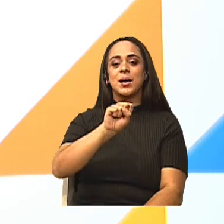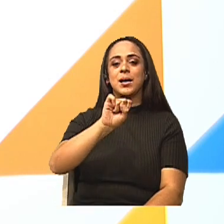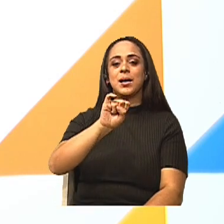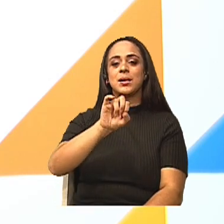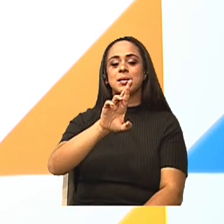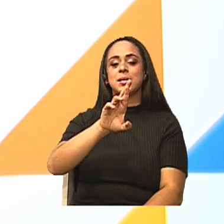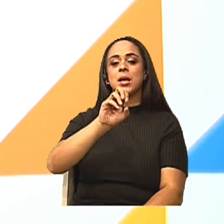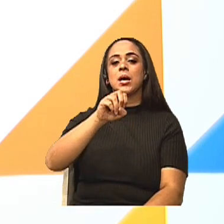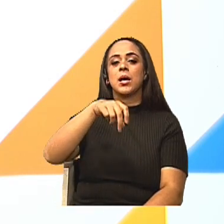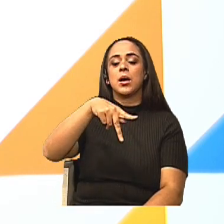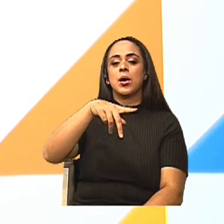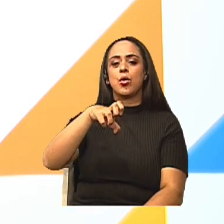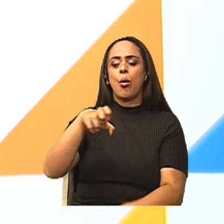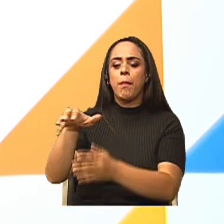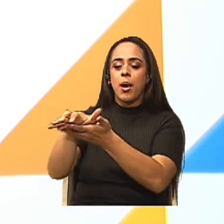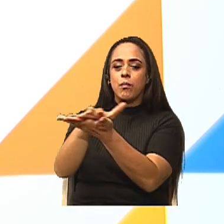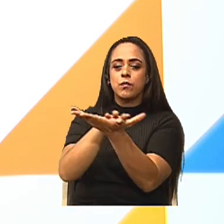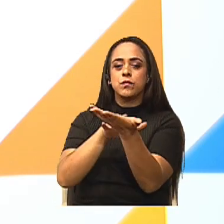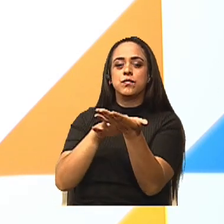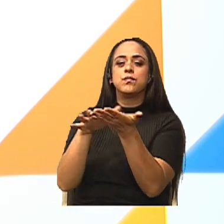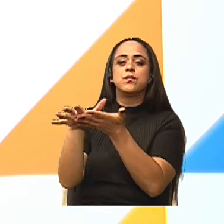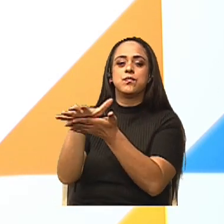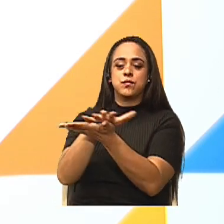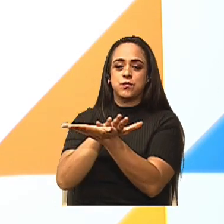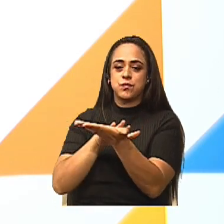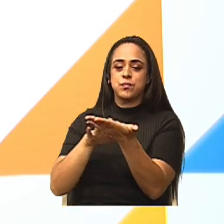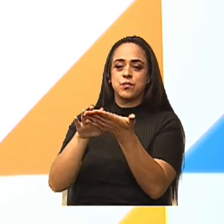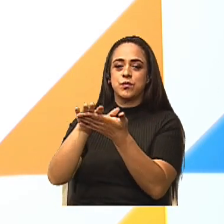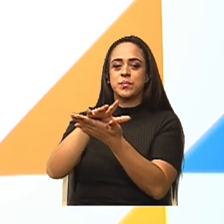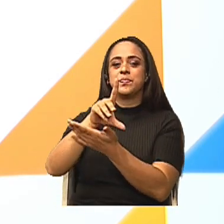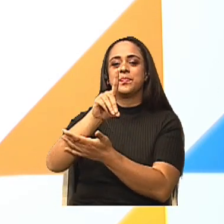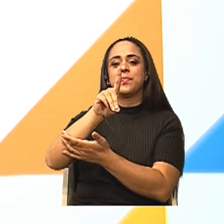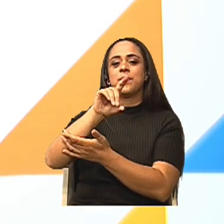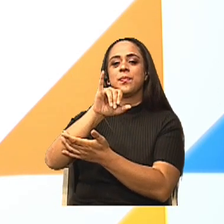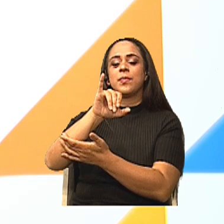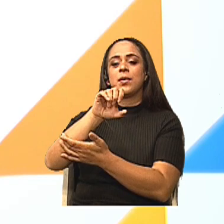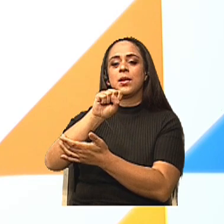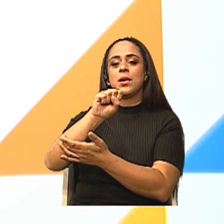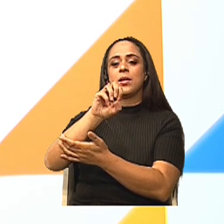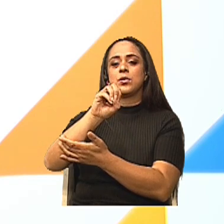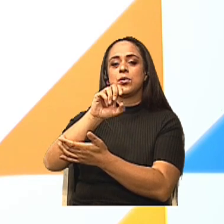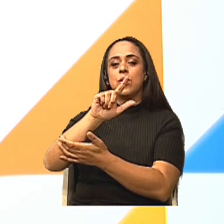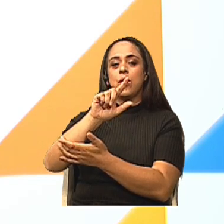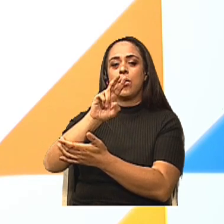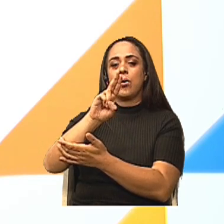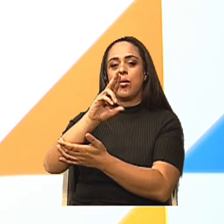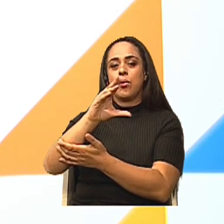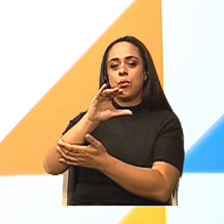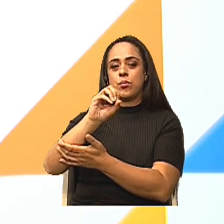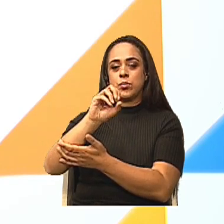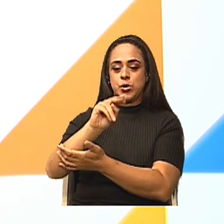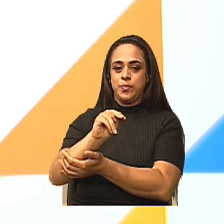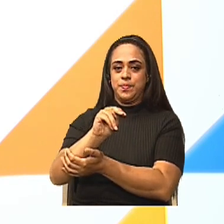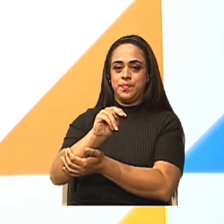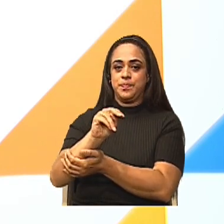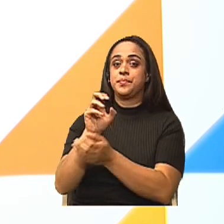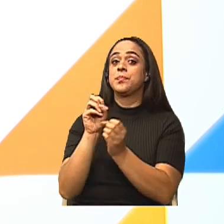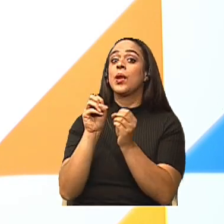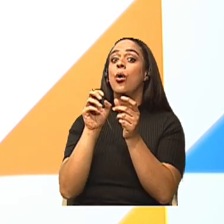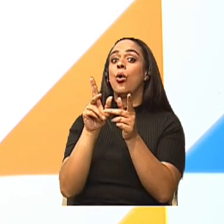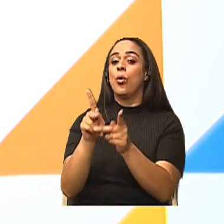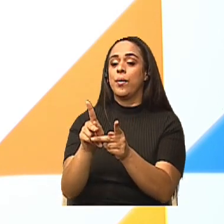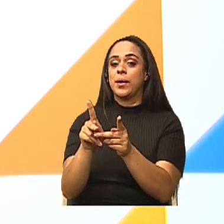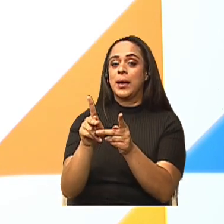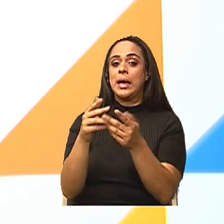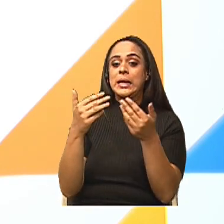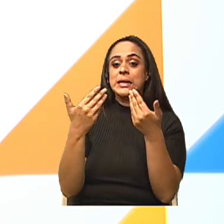se disolvió. Y por lo tanto es una disolución, como lo dijimos hace rato. Ok, ya